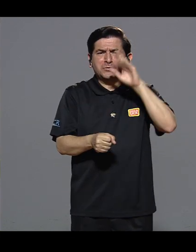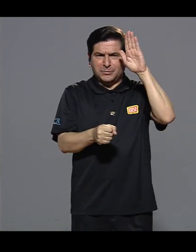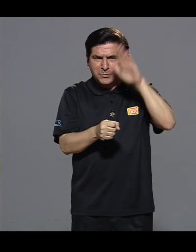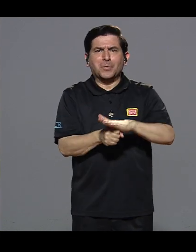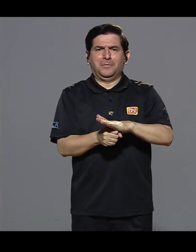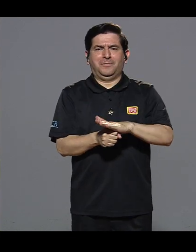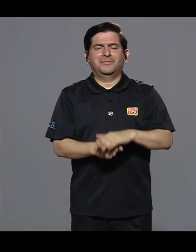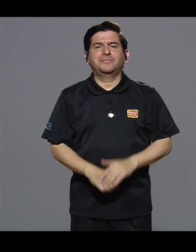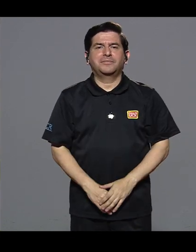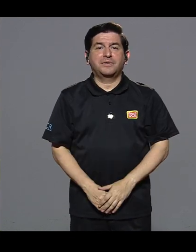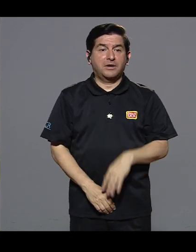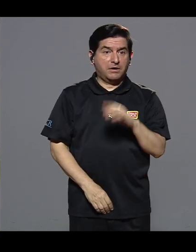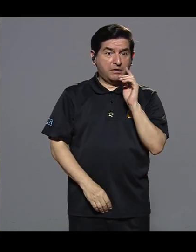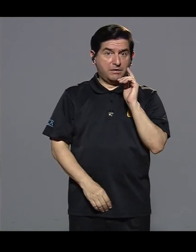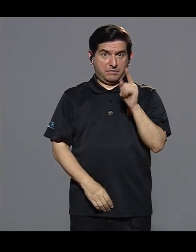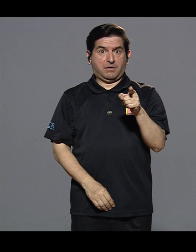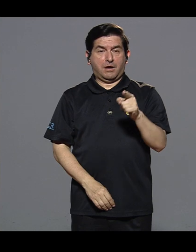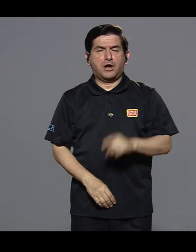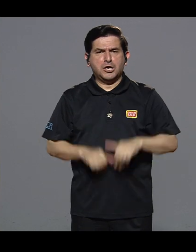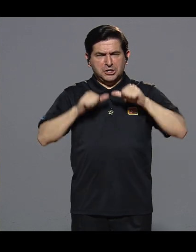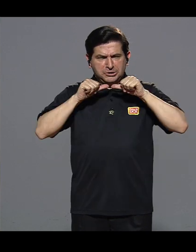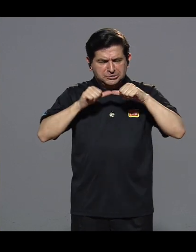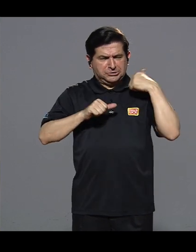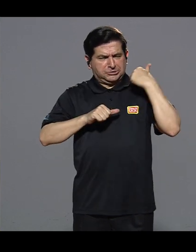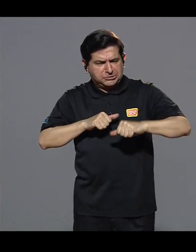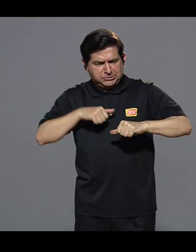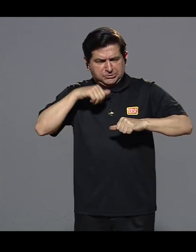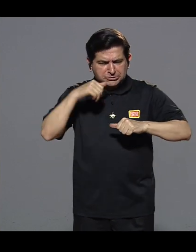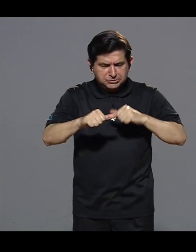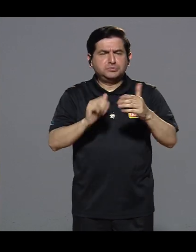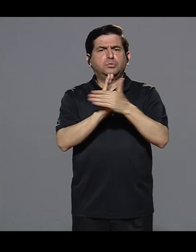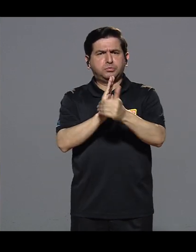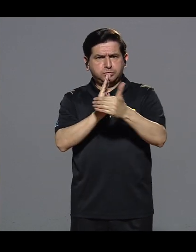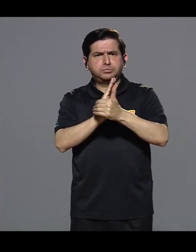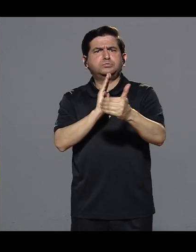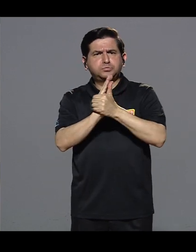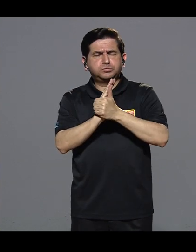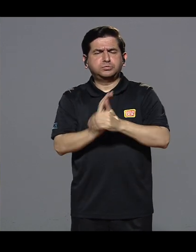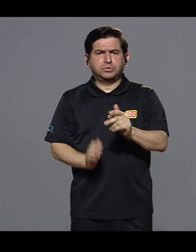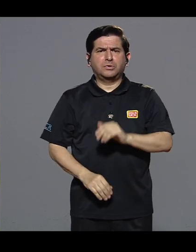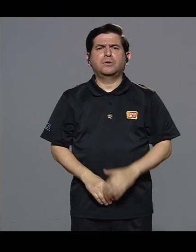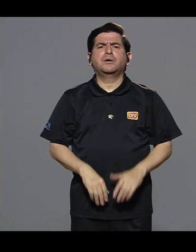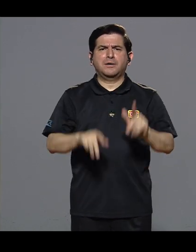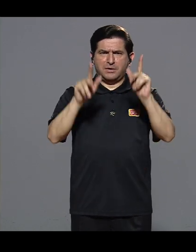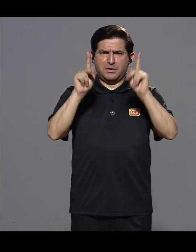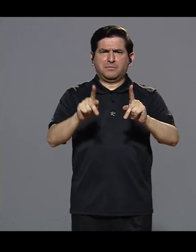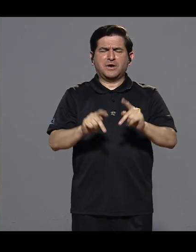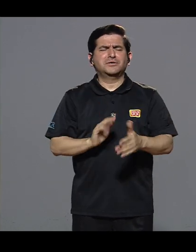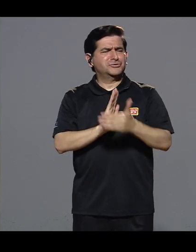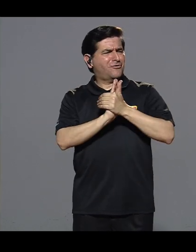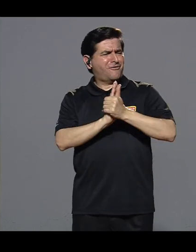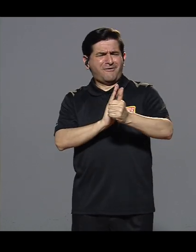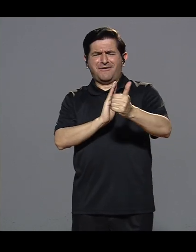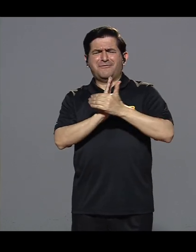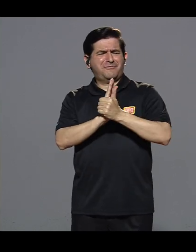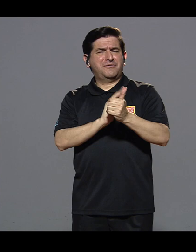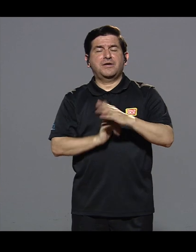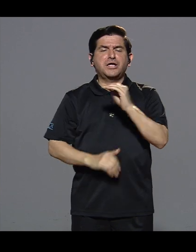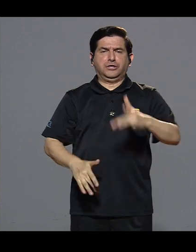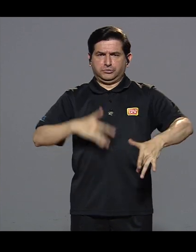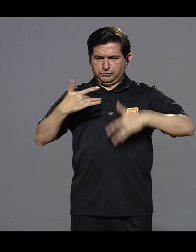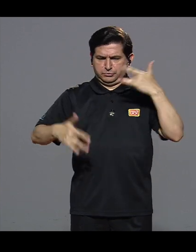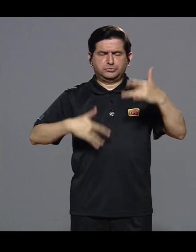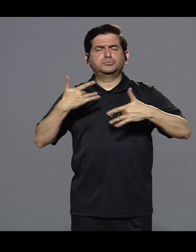absolutamente puntual, muy persistente, muy talentoso, una persona con gran capacidad